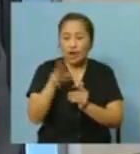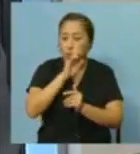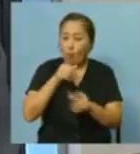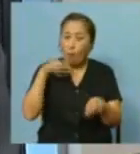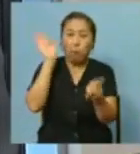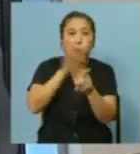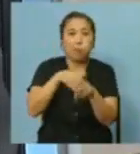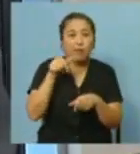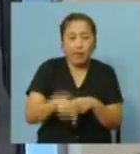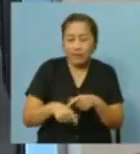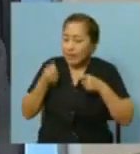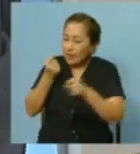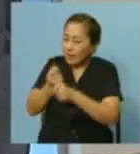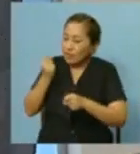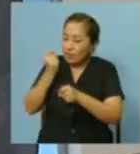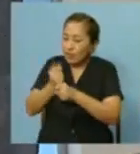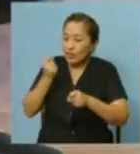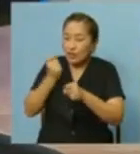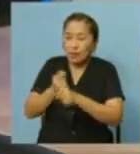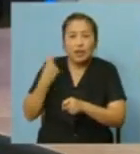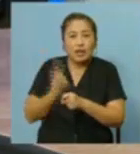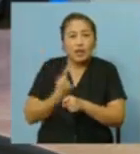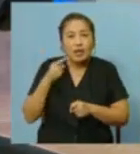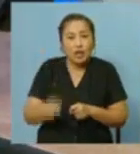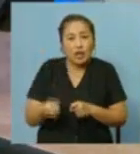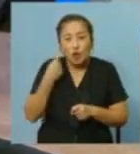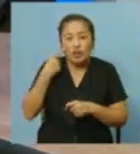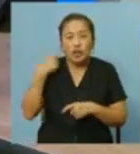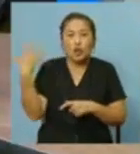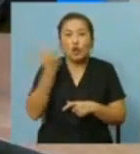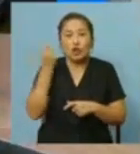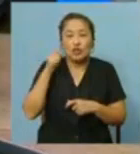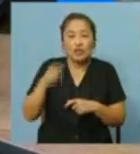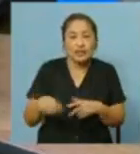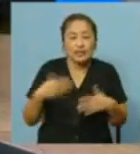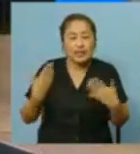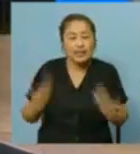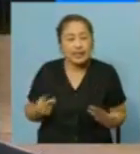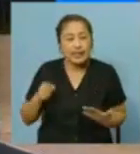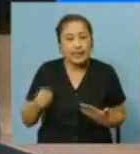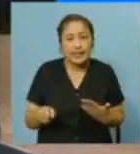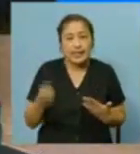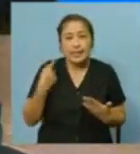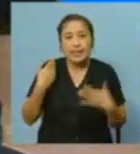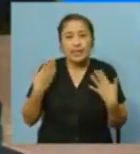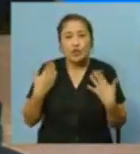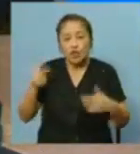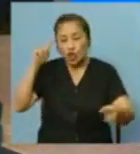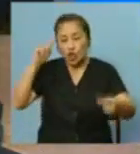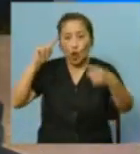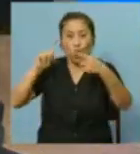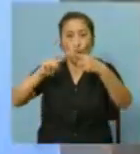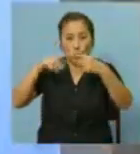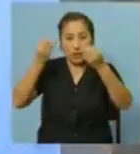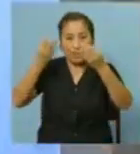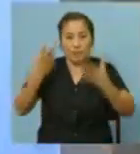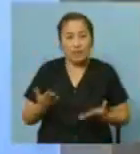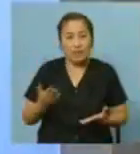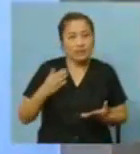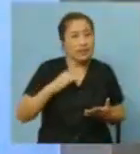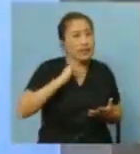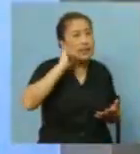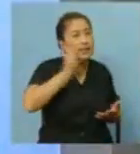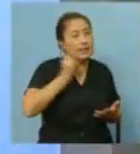que están trabajando intensamente están logrando números que los lleva a ser optimistas verdad si